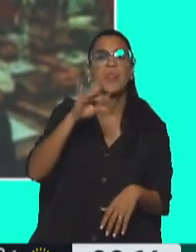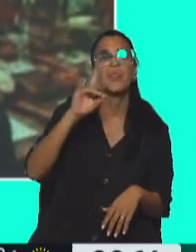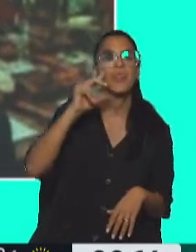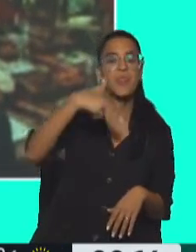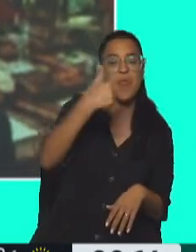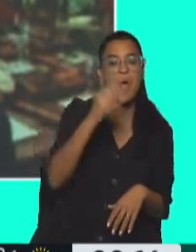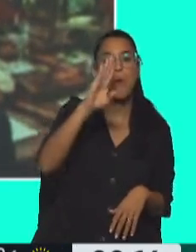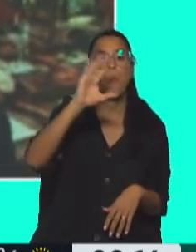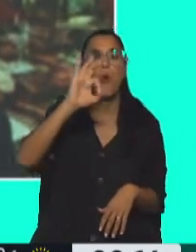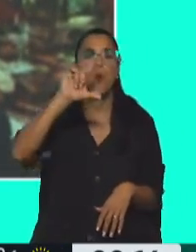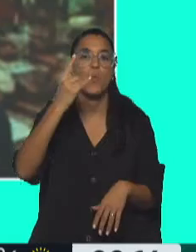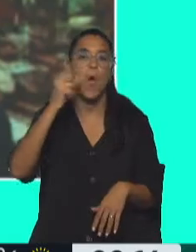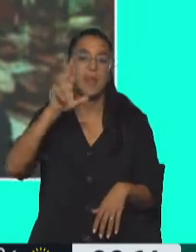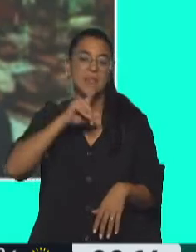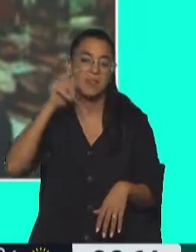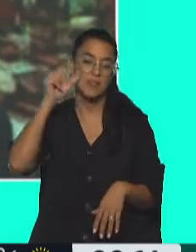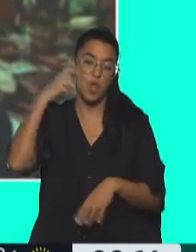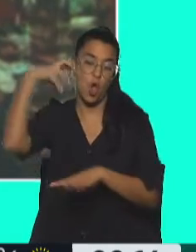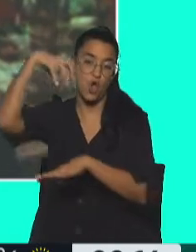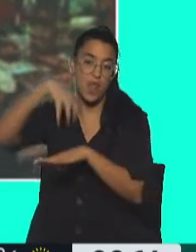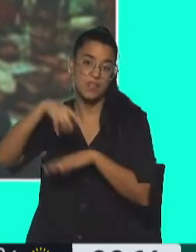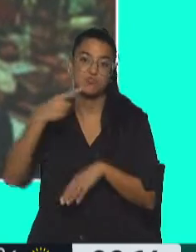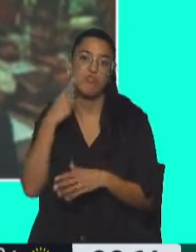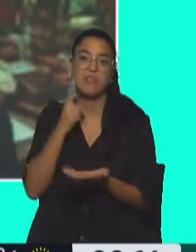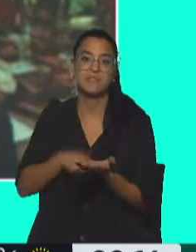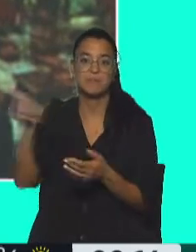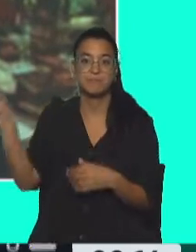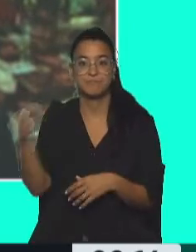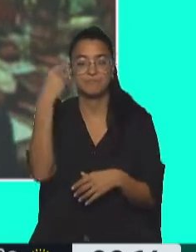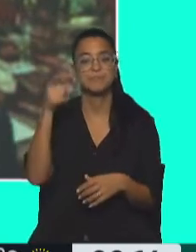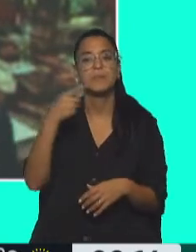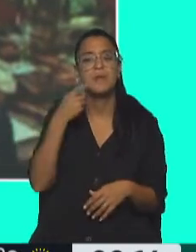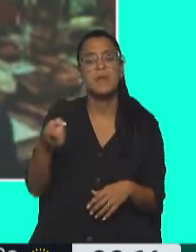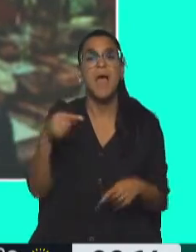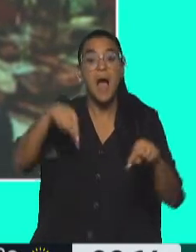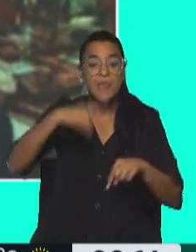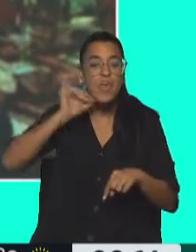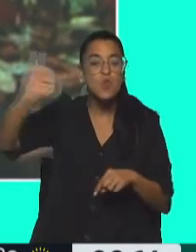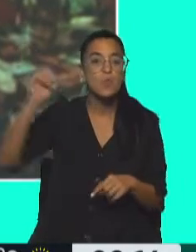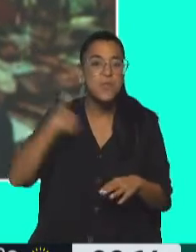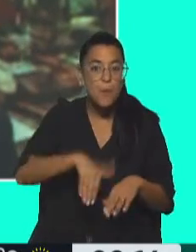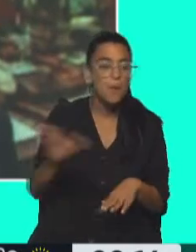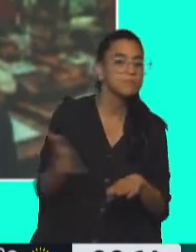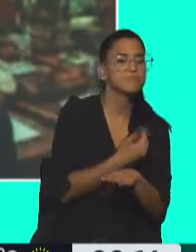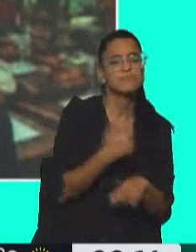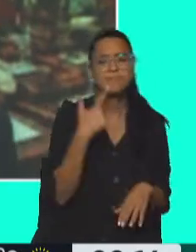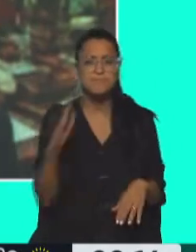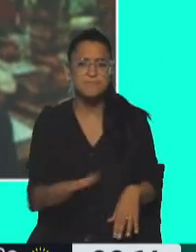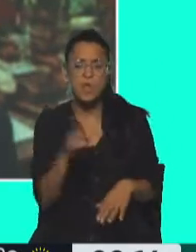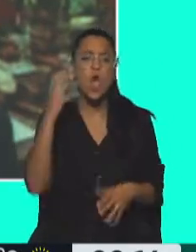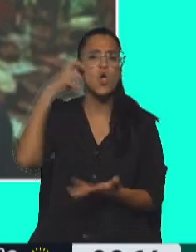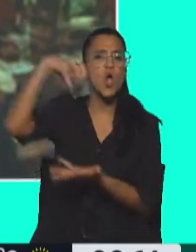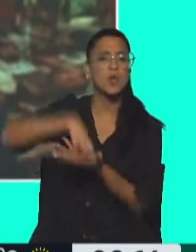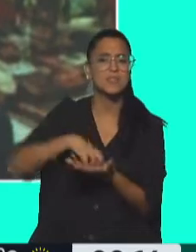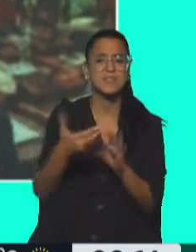ser juramentada por el Congreso. La vicepresidenta estaba denunciada y le estaban por destituir y sospechosamente el Congreso